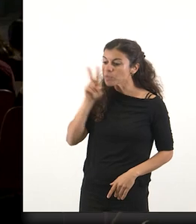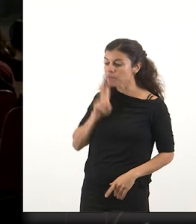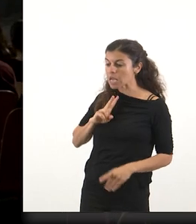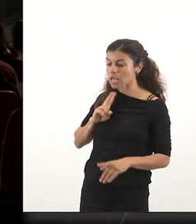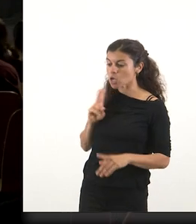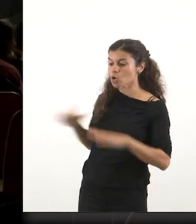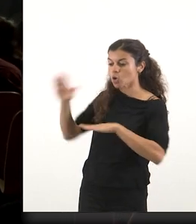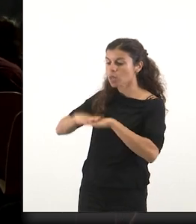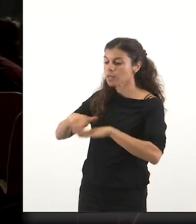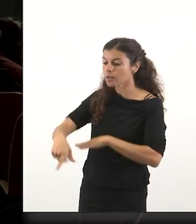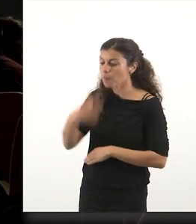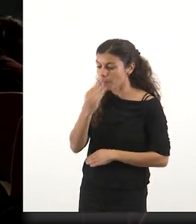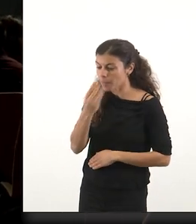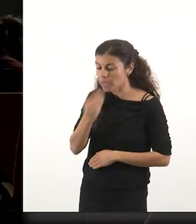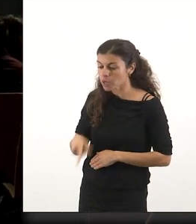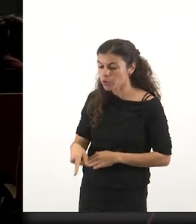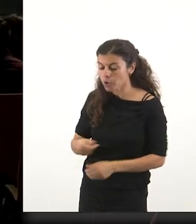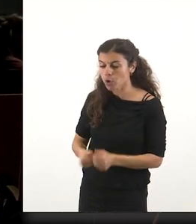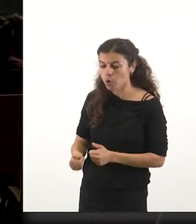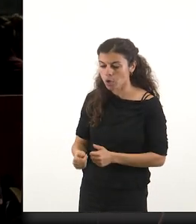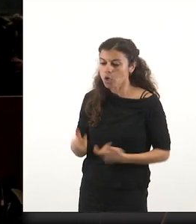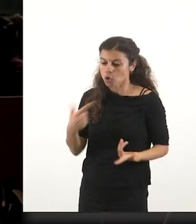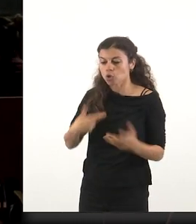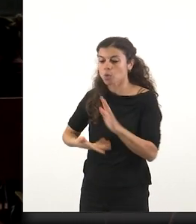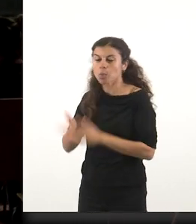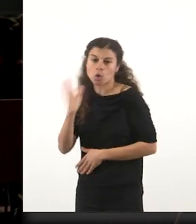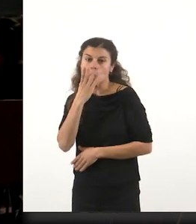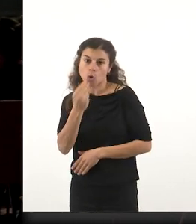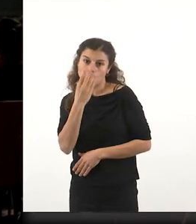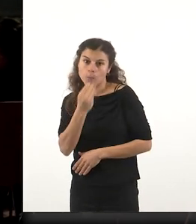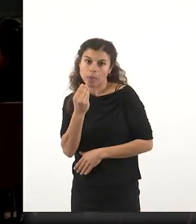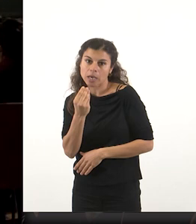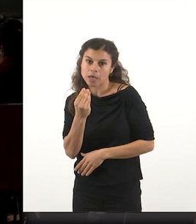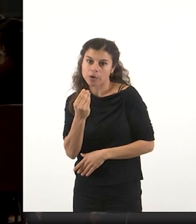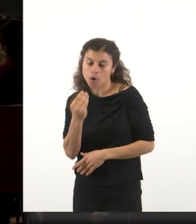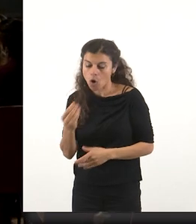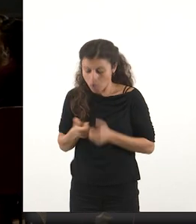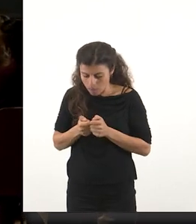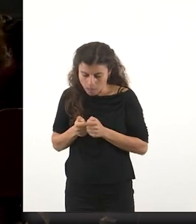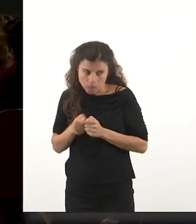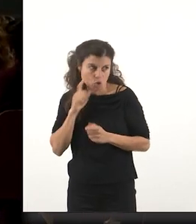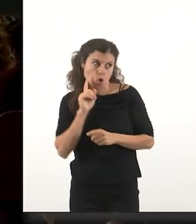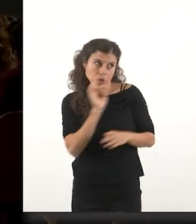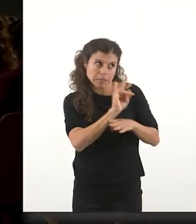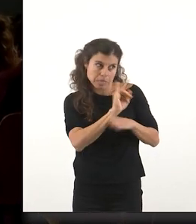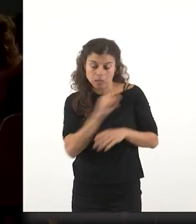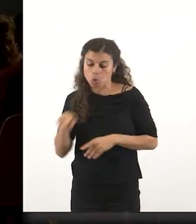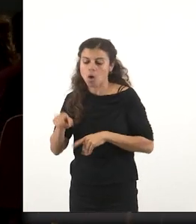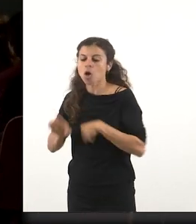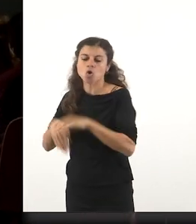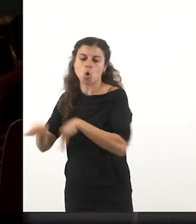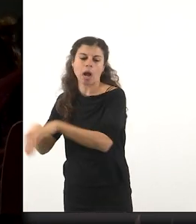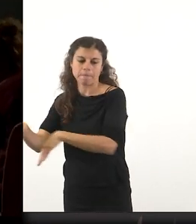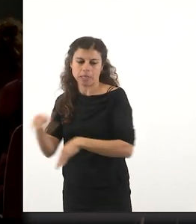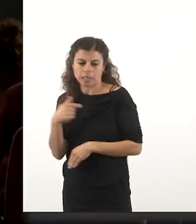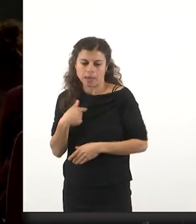Mamá, esto es muy fuerte. O sea, yo me voy una hora con los perros al parque y te estoy mintiendo porque media hora estoy con el TikTok y los perros que necesitan caminar por sus caderas, que están muy mayores, no